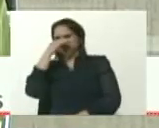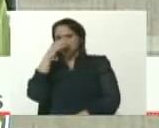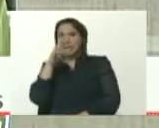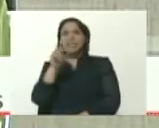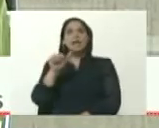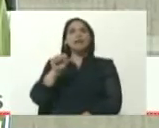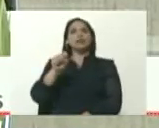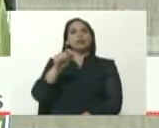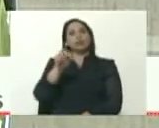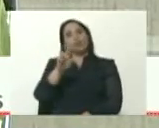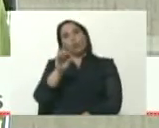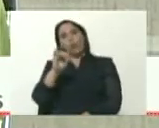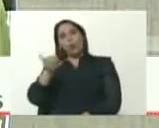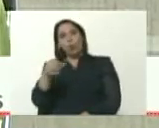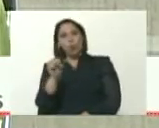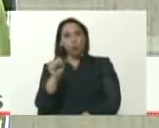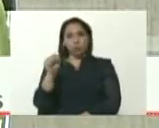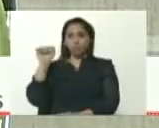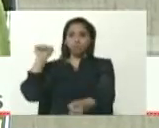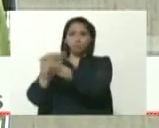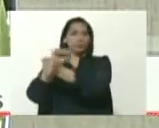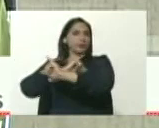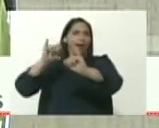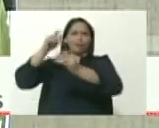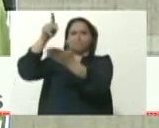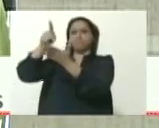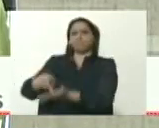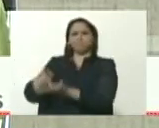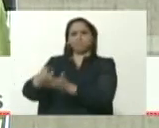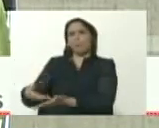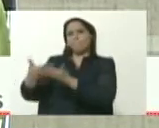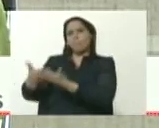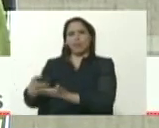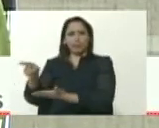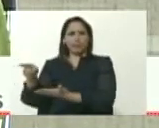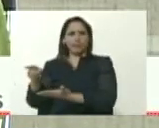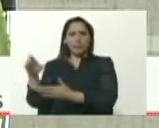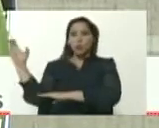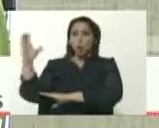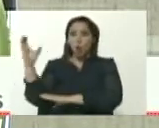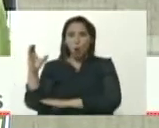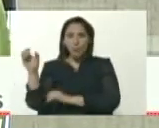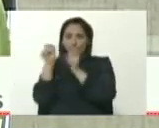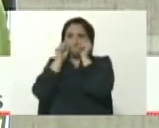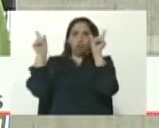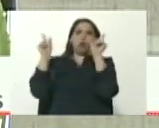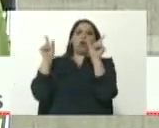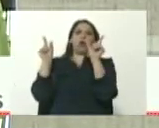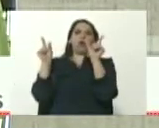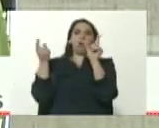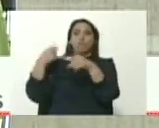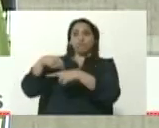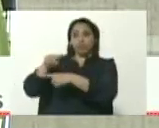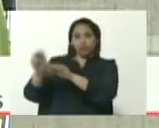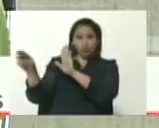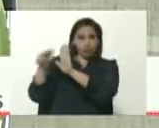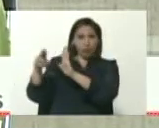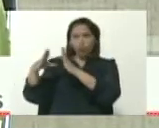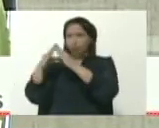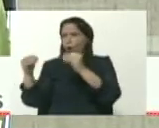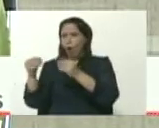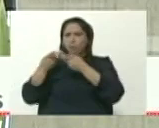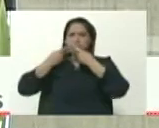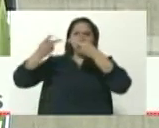Rastrojos. Lo agarraron con los kilos. En Colombia es un escándalo de primer nivel en todos los